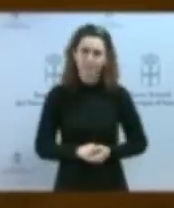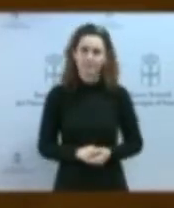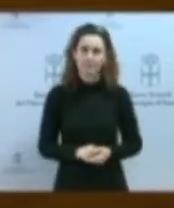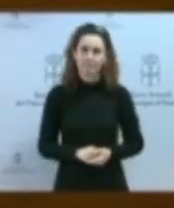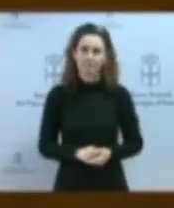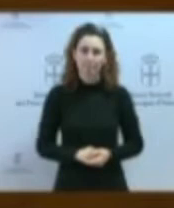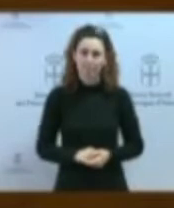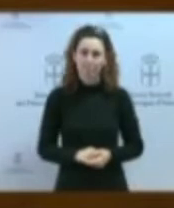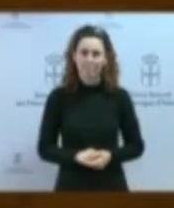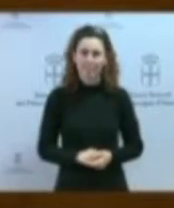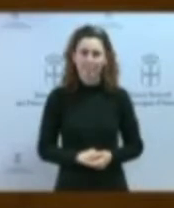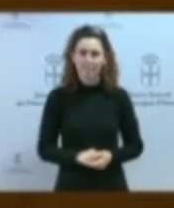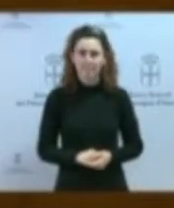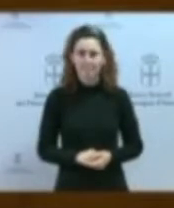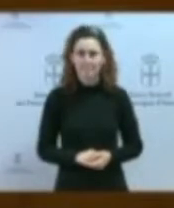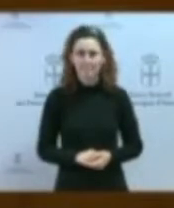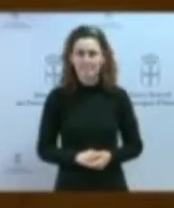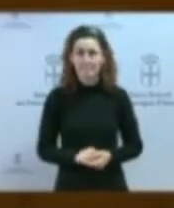Y luego hay una limitación